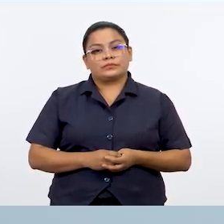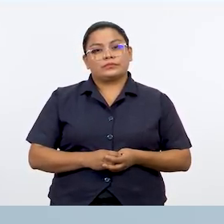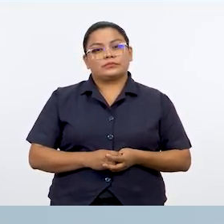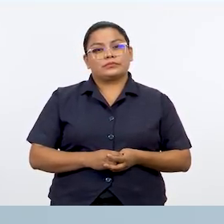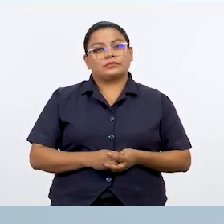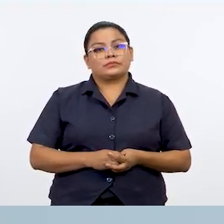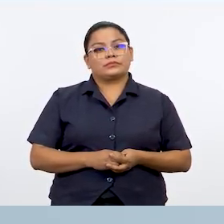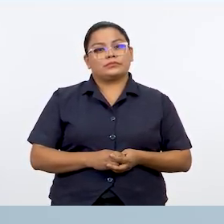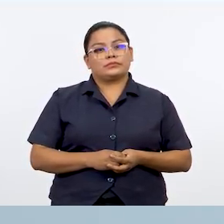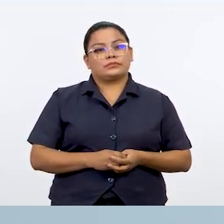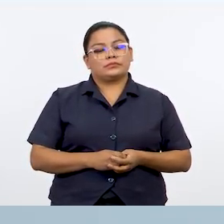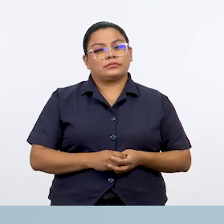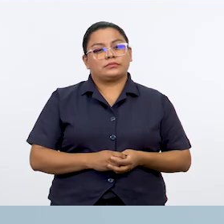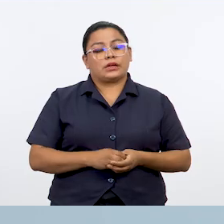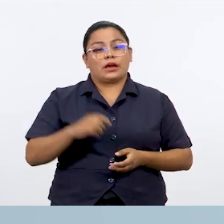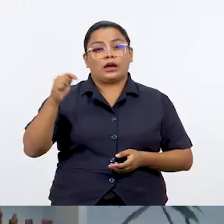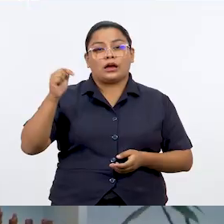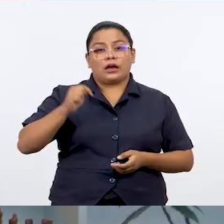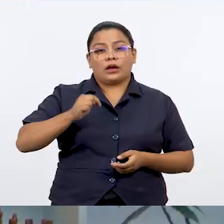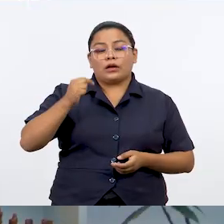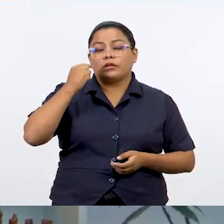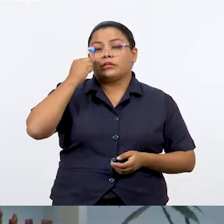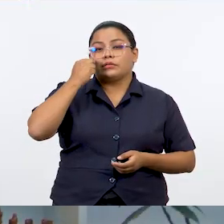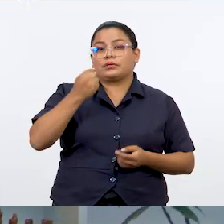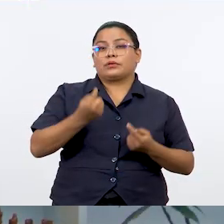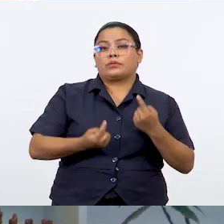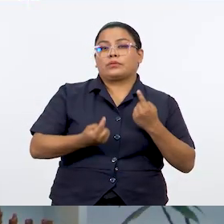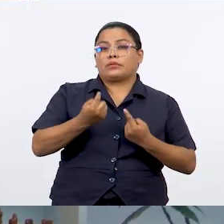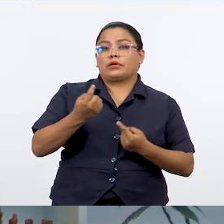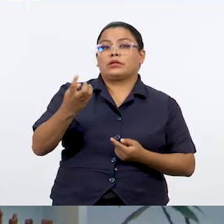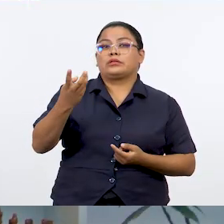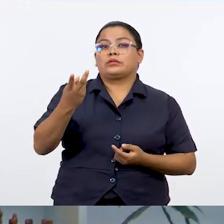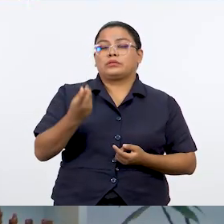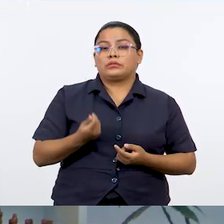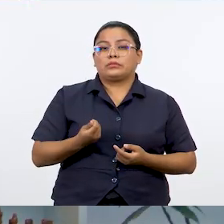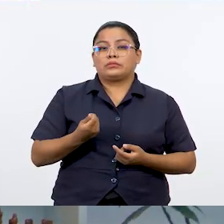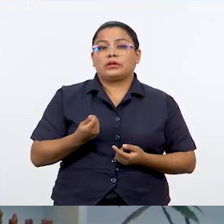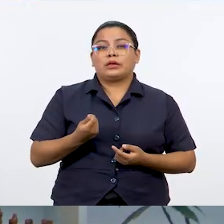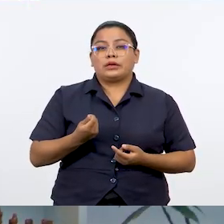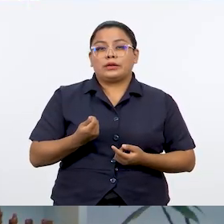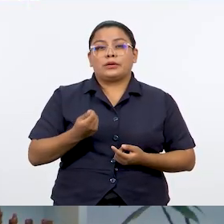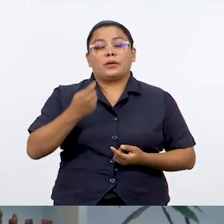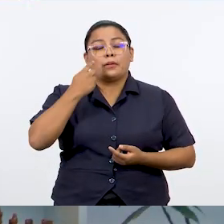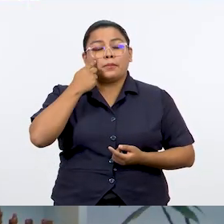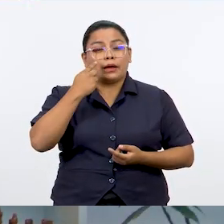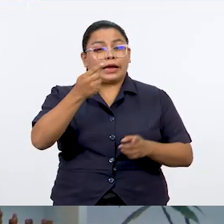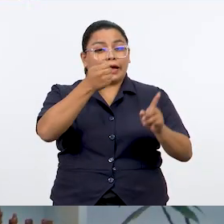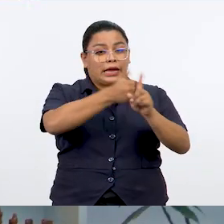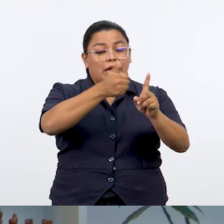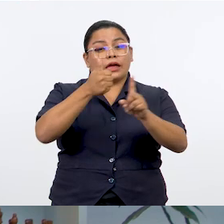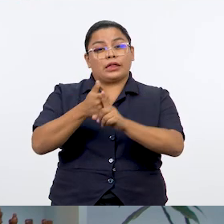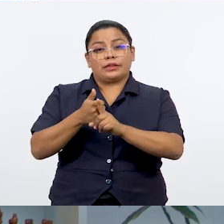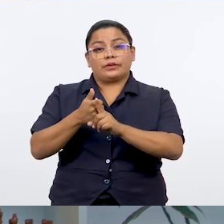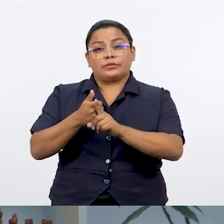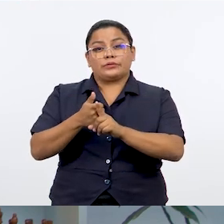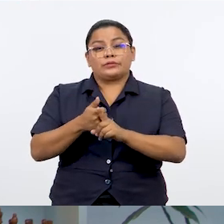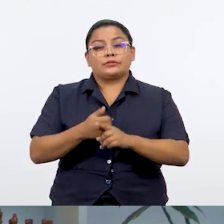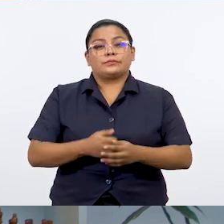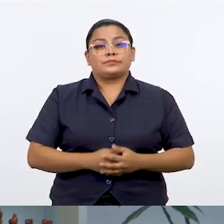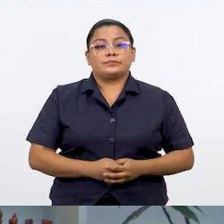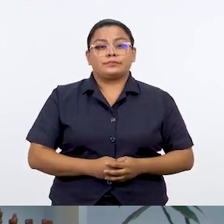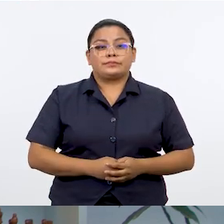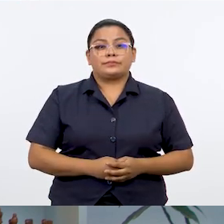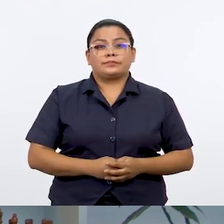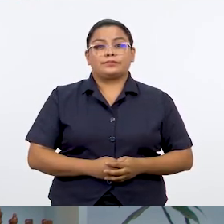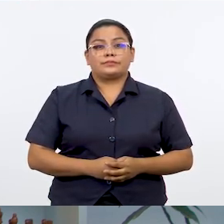Y ahora tenemos que definir cuál de los valores o cuál de las variables va a corresponder a cada una de las rectas.